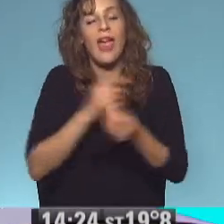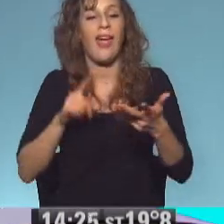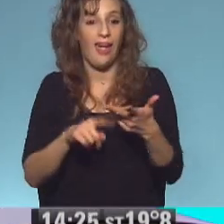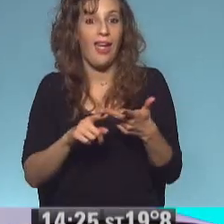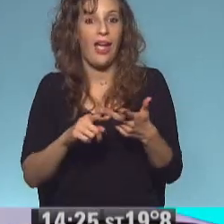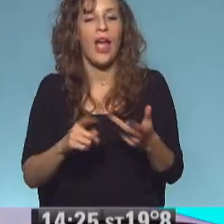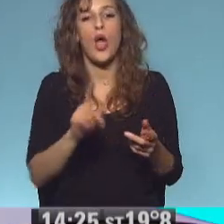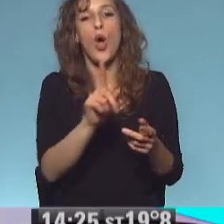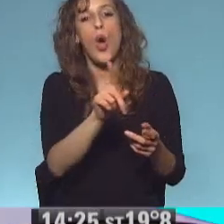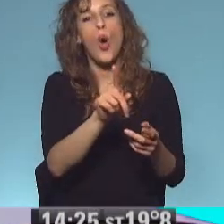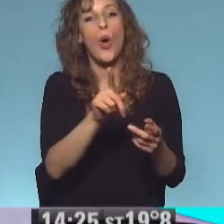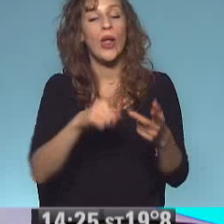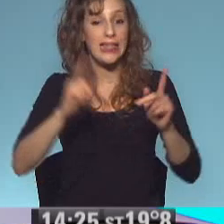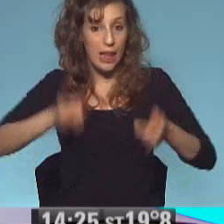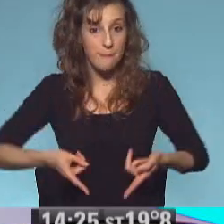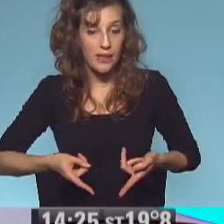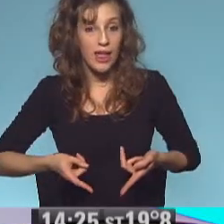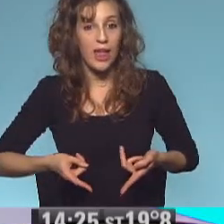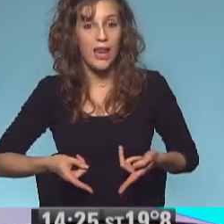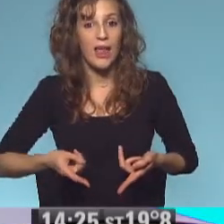palabras pesadas. Esperá.